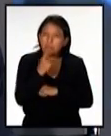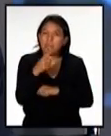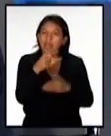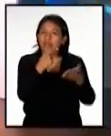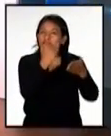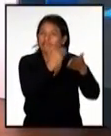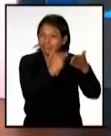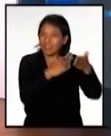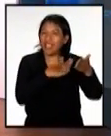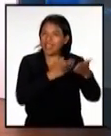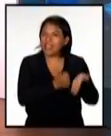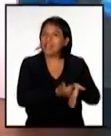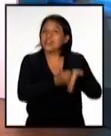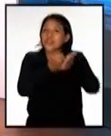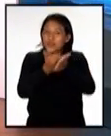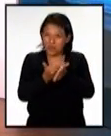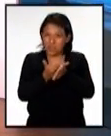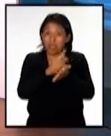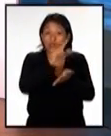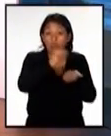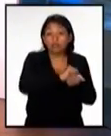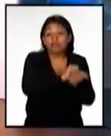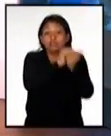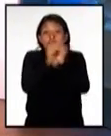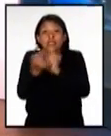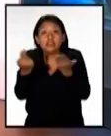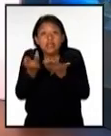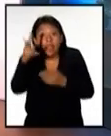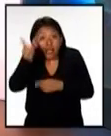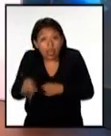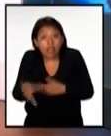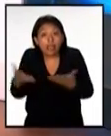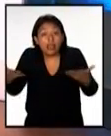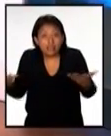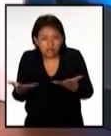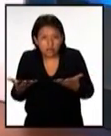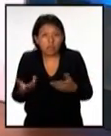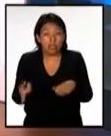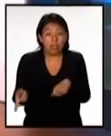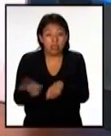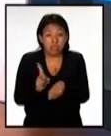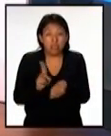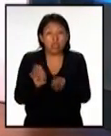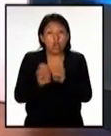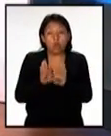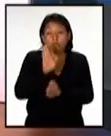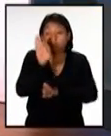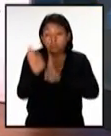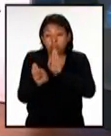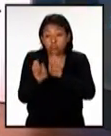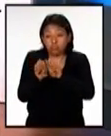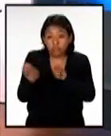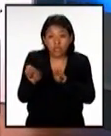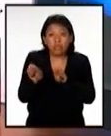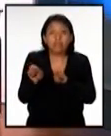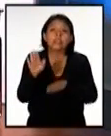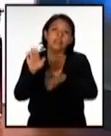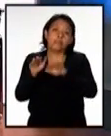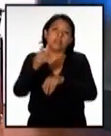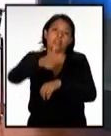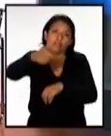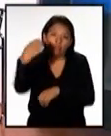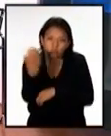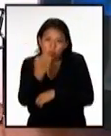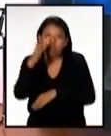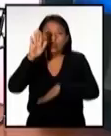elementos que se tienen que dar en la práctica, porque el día a día de cómo se da la igualdad de trato ya no depende de la Constitución, depende de cada escuela,